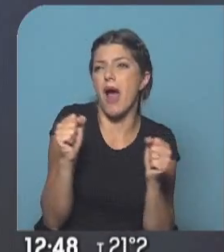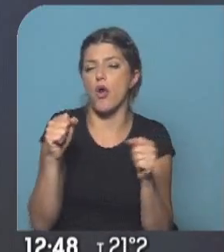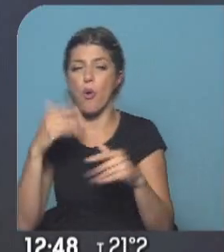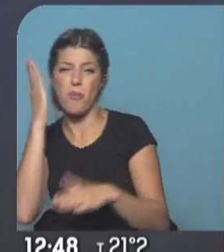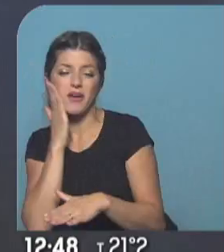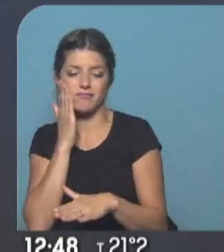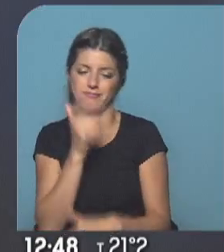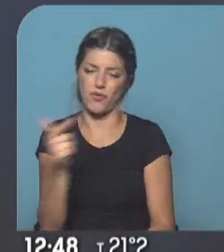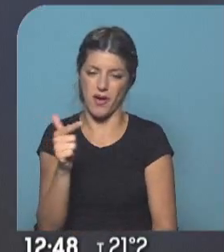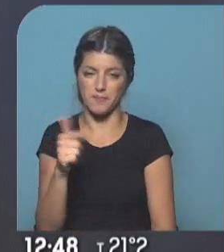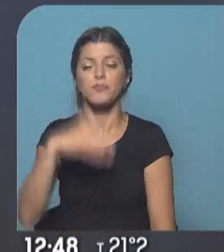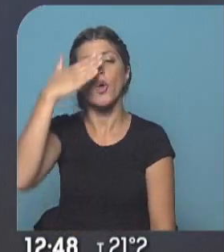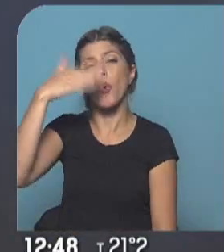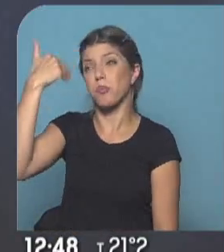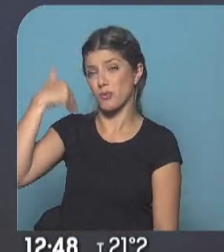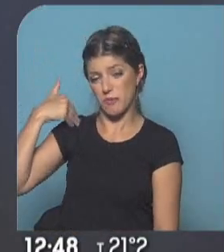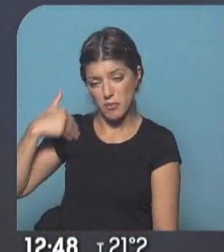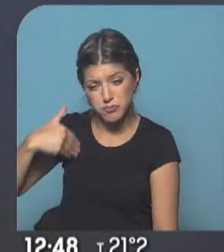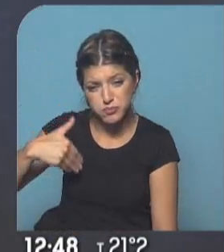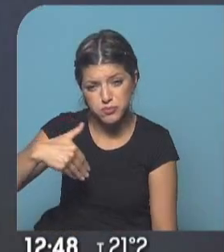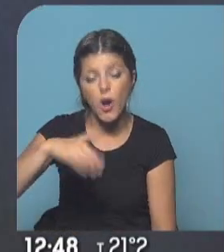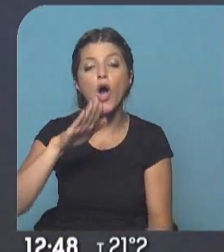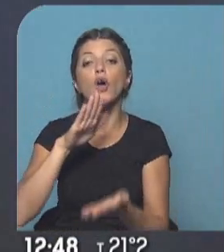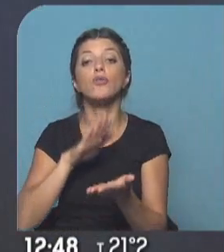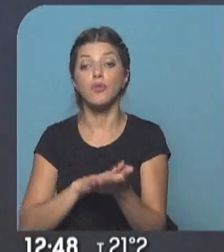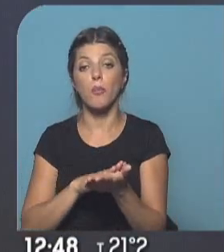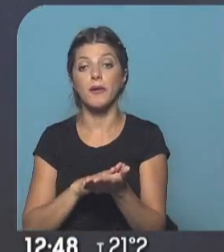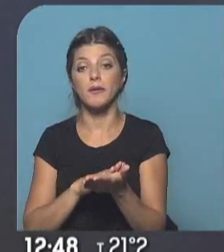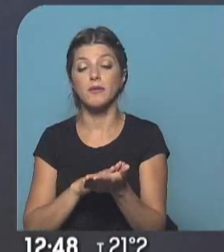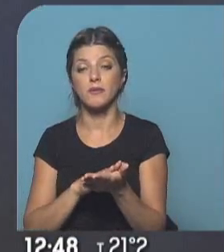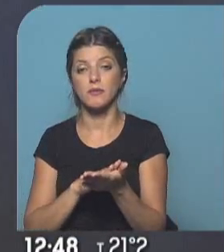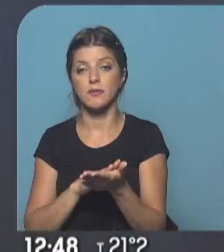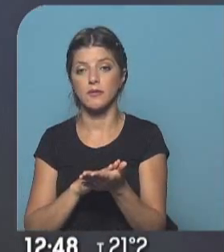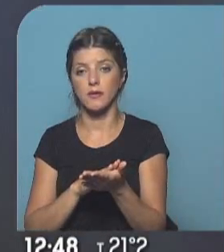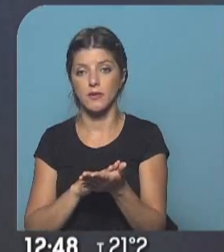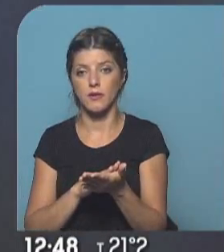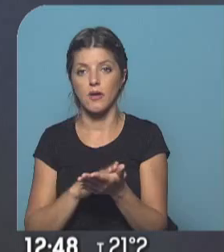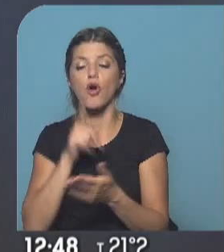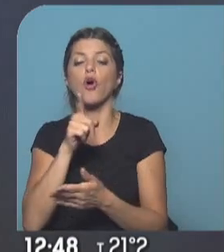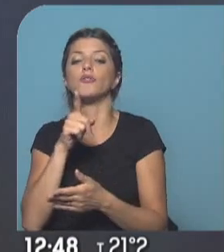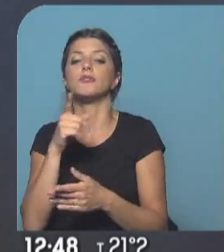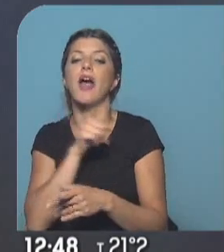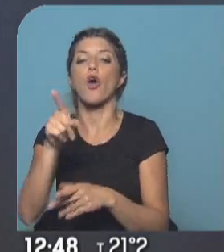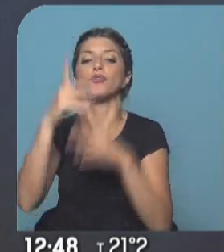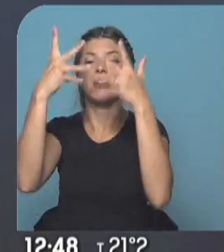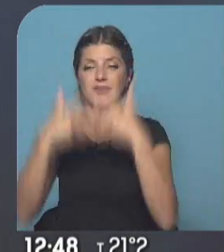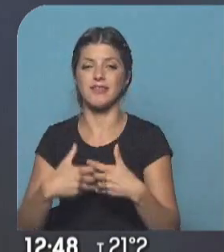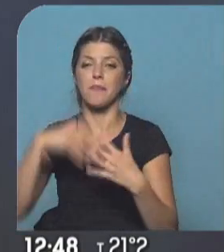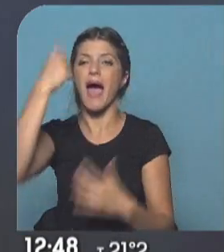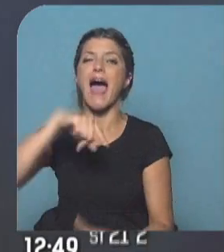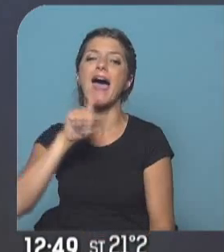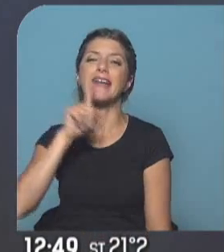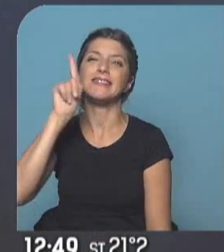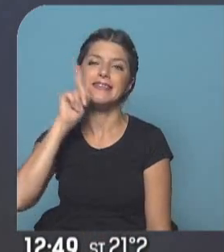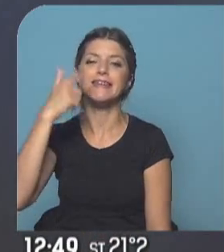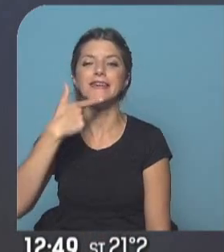estamos viendo en los últimos tiempos en relación a la cuestión de lo que tiene que ver con el antisistema, esa palabrita que estamos usando tanto